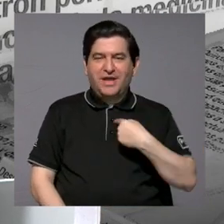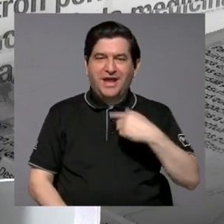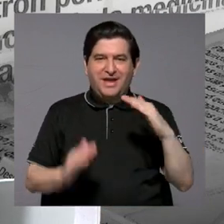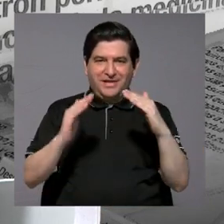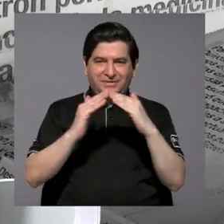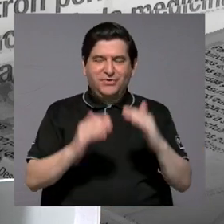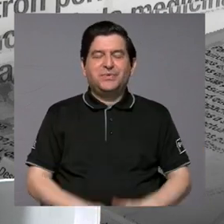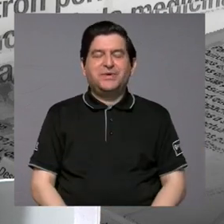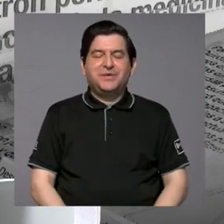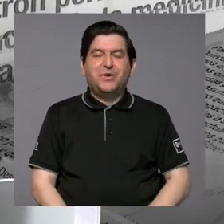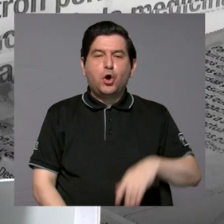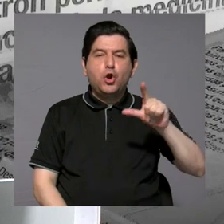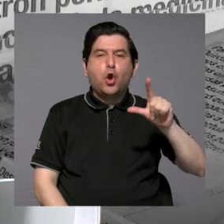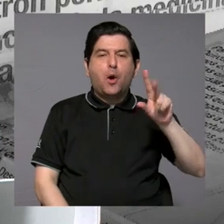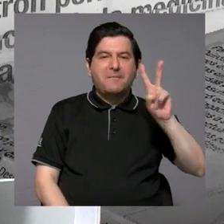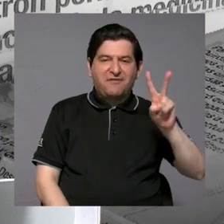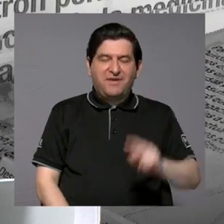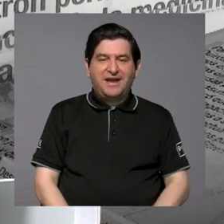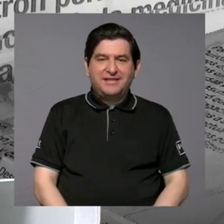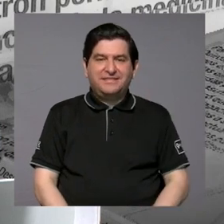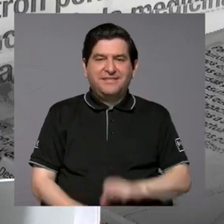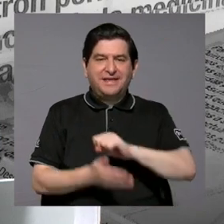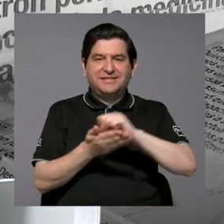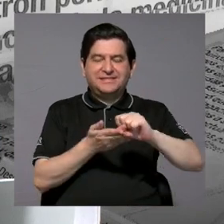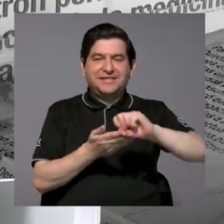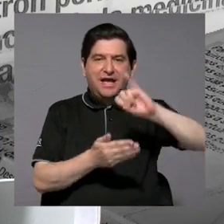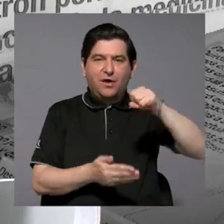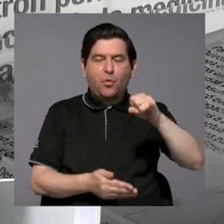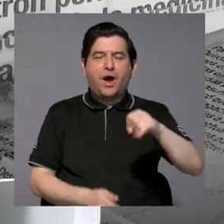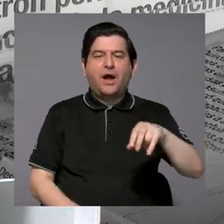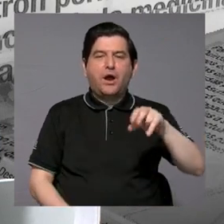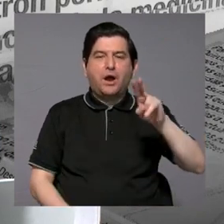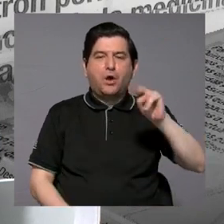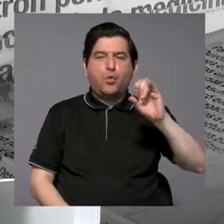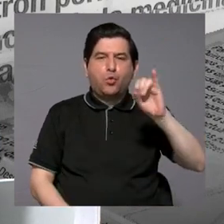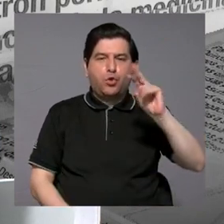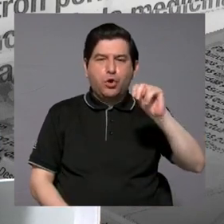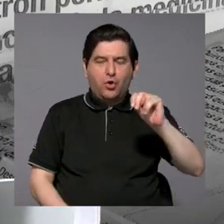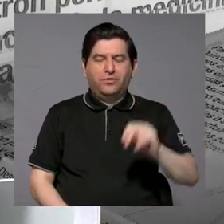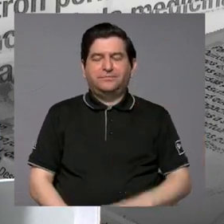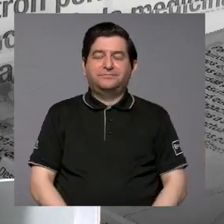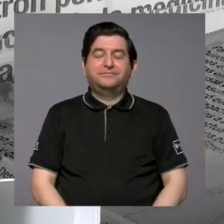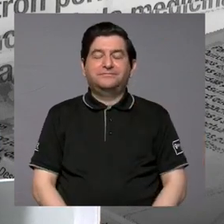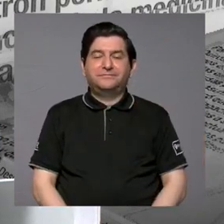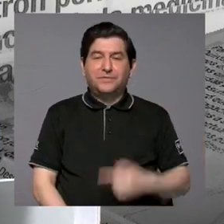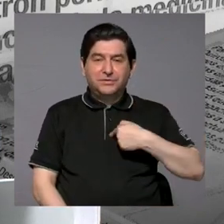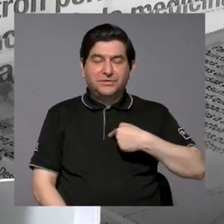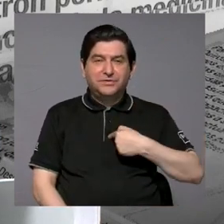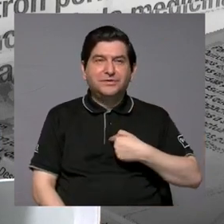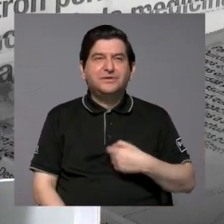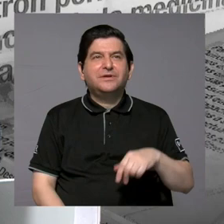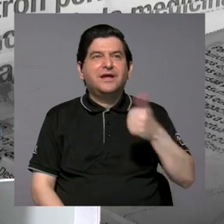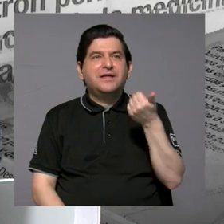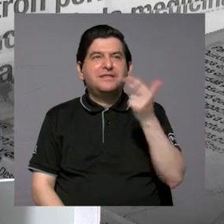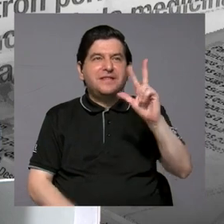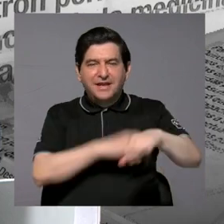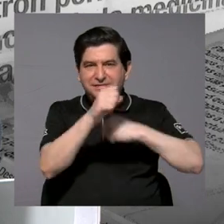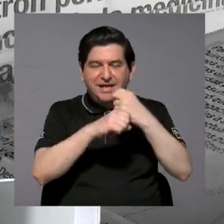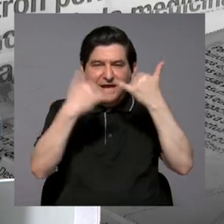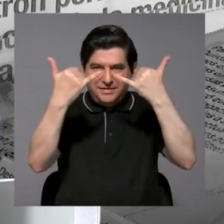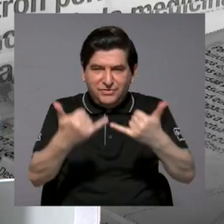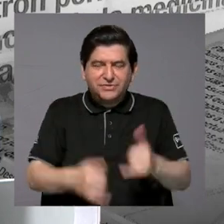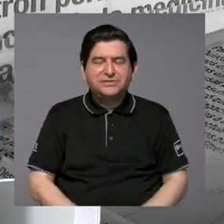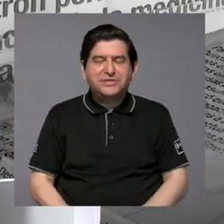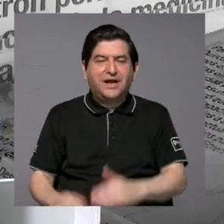en el Residencial lomaverde en San Juan de la unión nosotros tenemos 13 años de ser comunidad